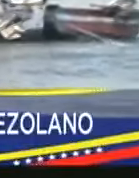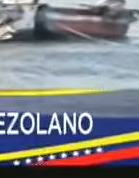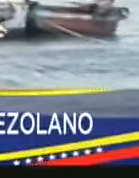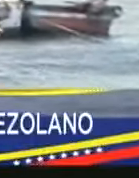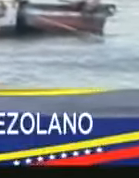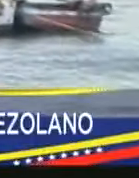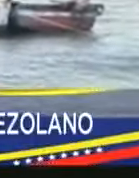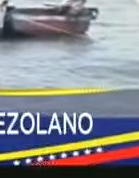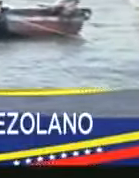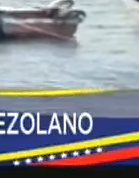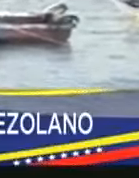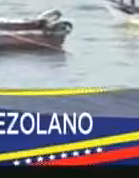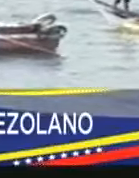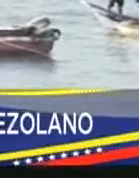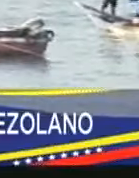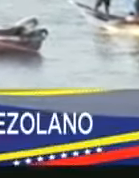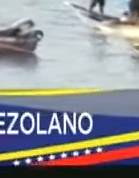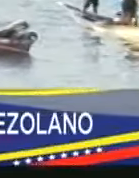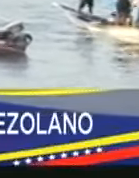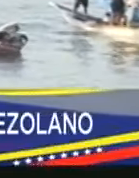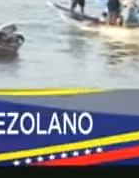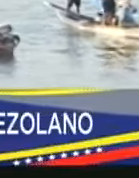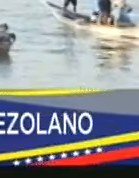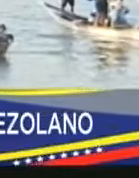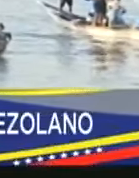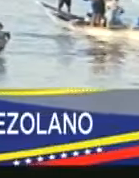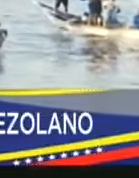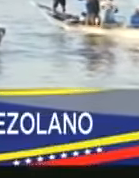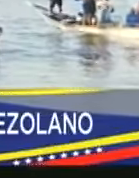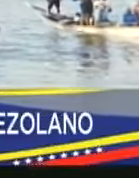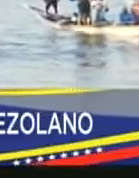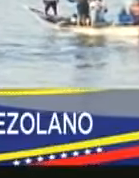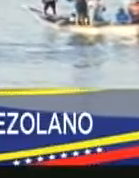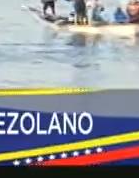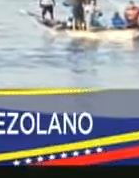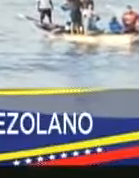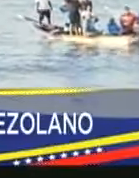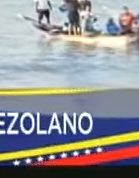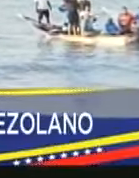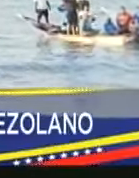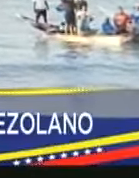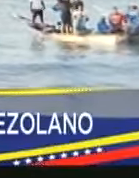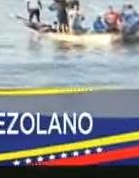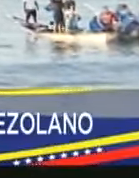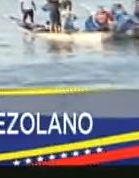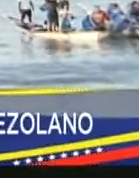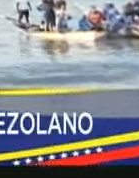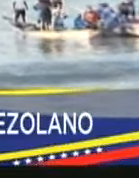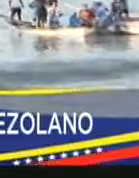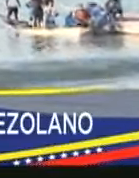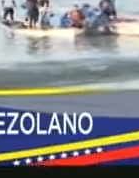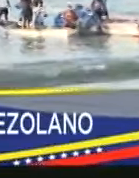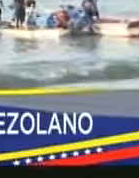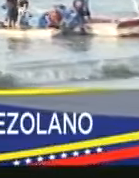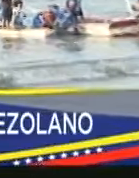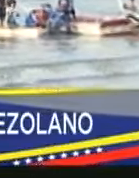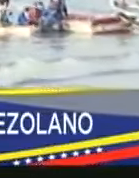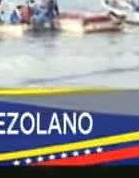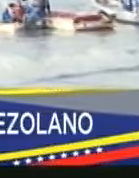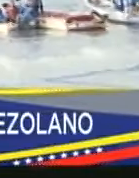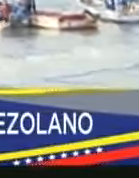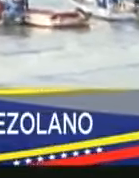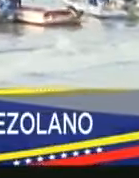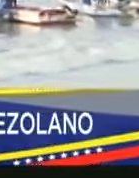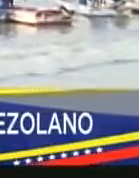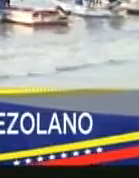del saneamiento del lago de Maracaibo. Y se ha sacado de este espacio más de 200 toneladas de desechos sólidos. A